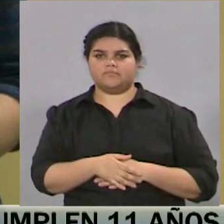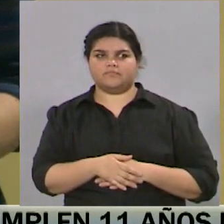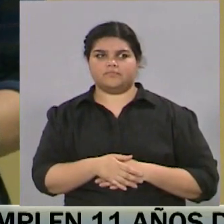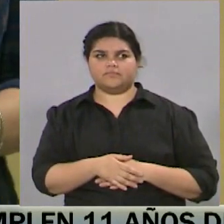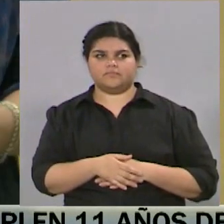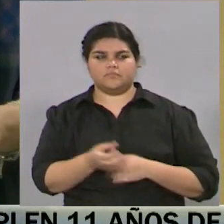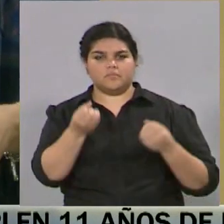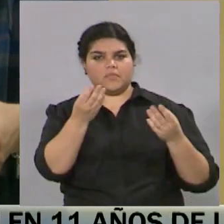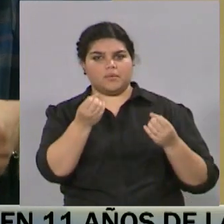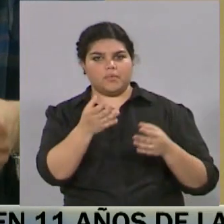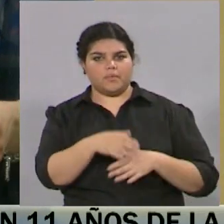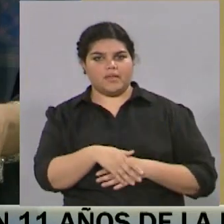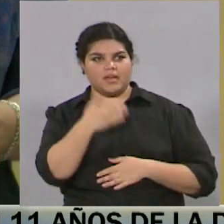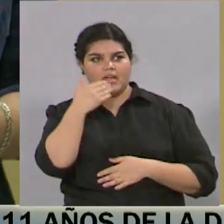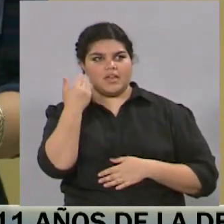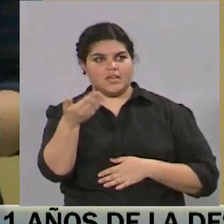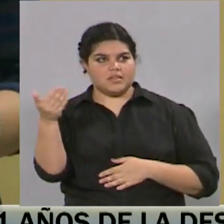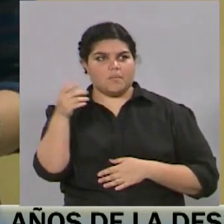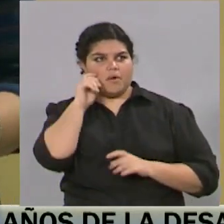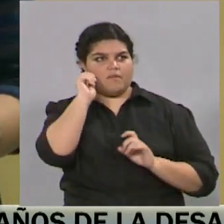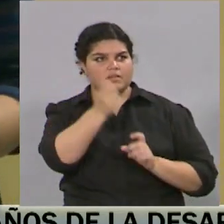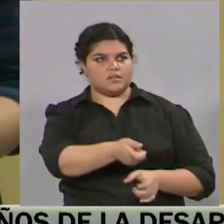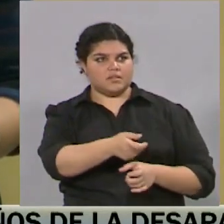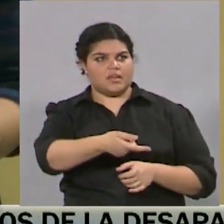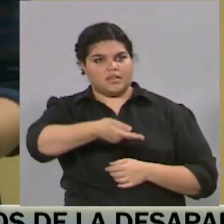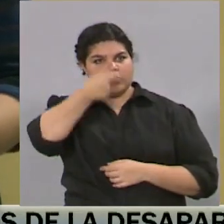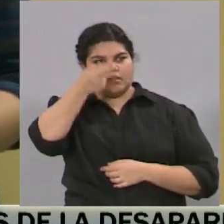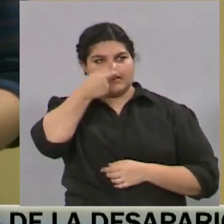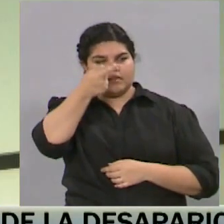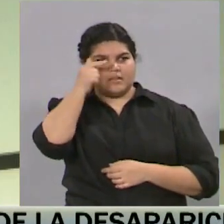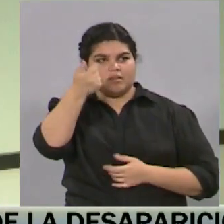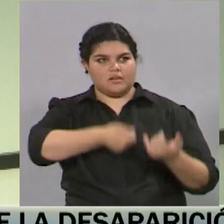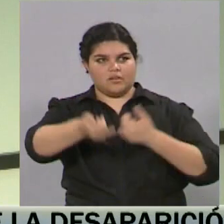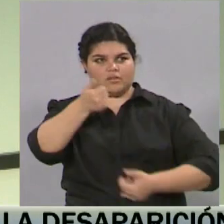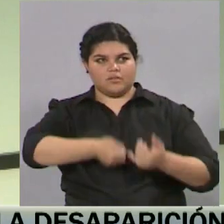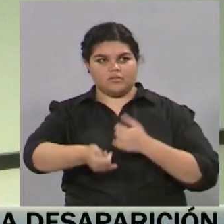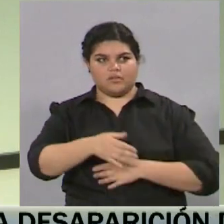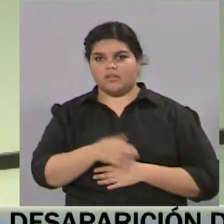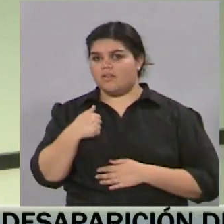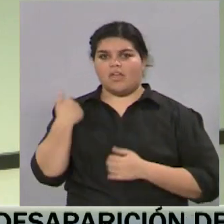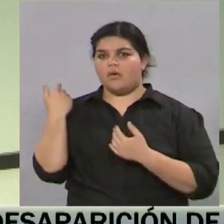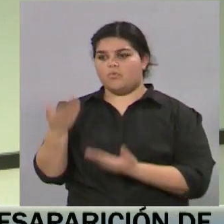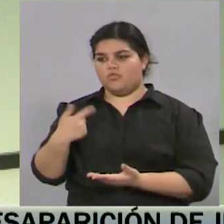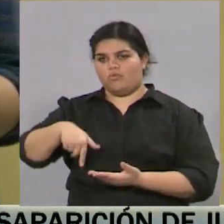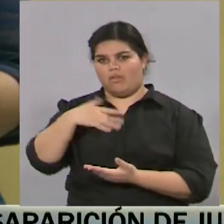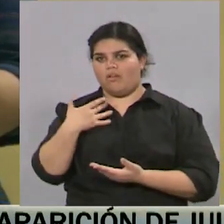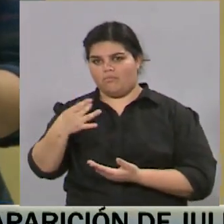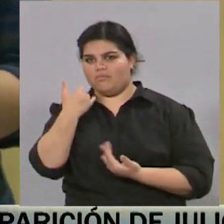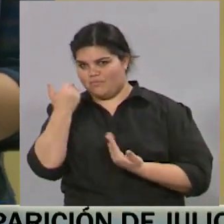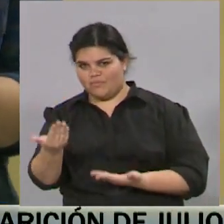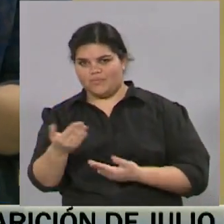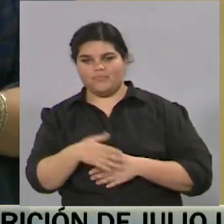Bueno, Pablo, muchas gracias por la visita, te agradecemos, la verdad, muy interesante todo lo que nos comentabas. Bueno, a disposición y cuando gusten, acá estaremos.